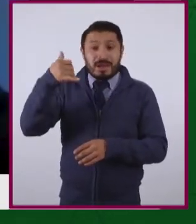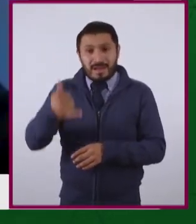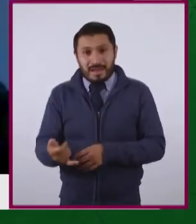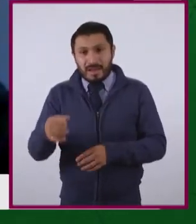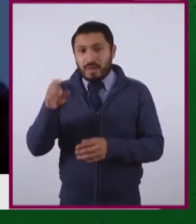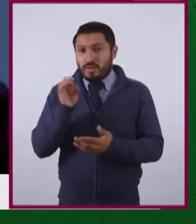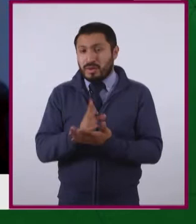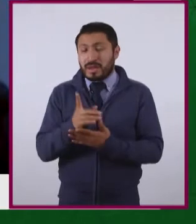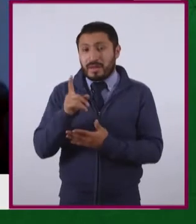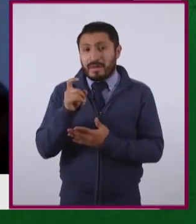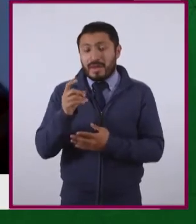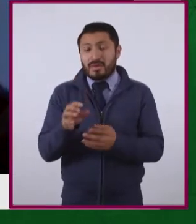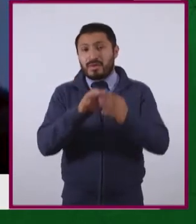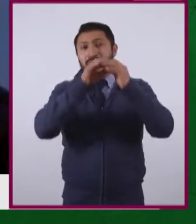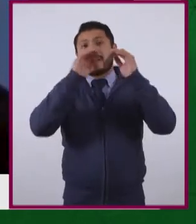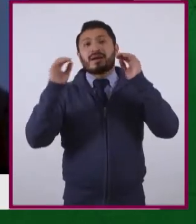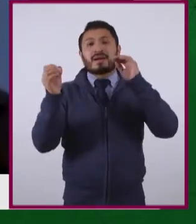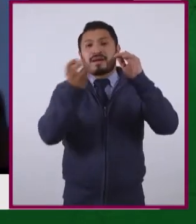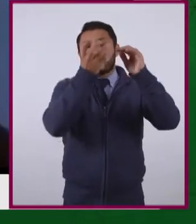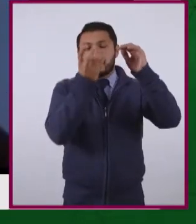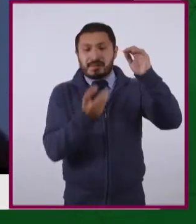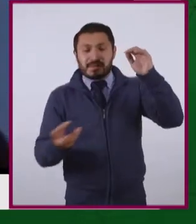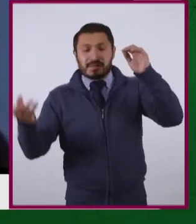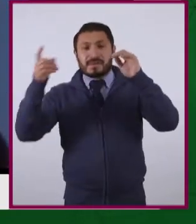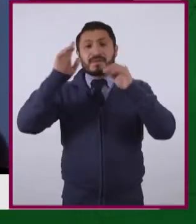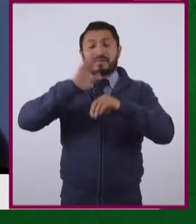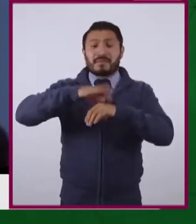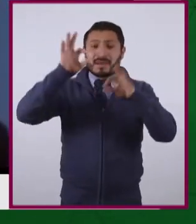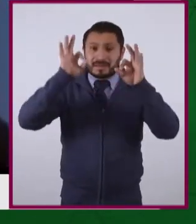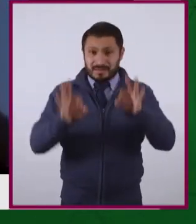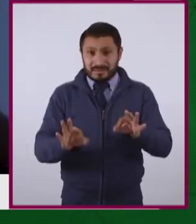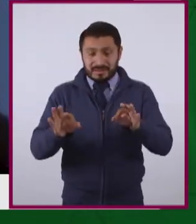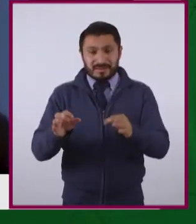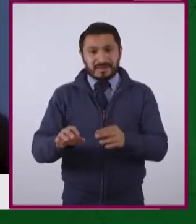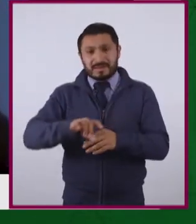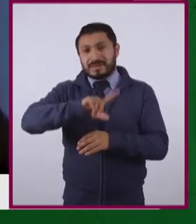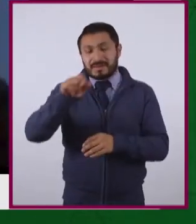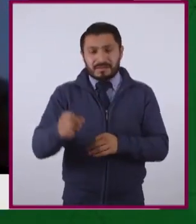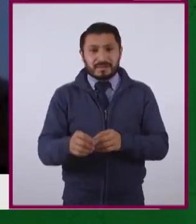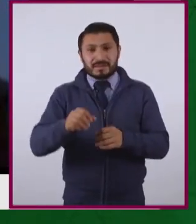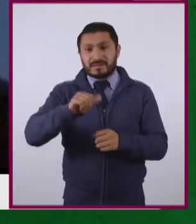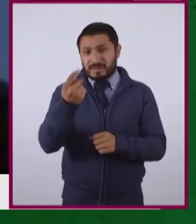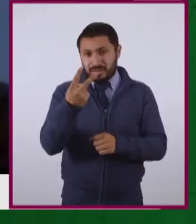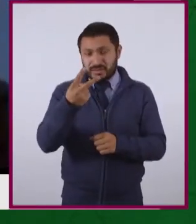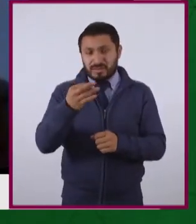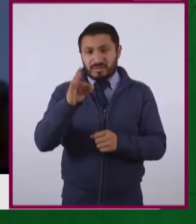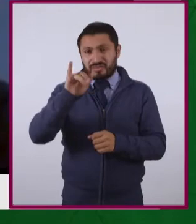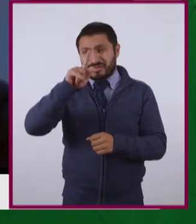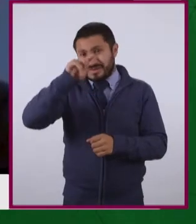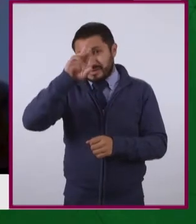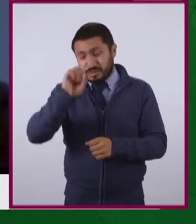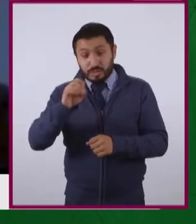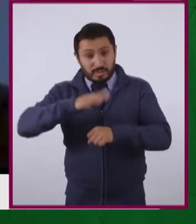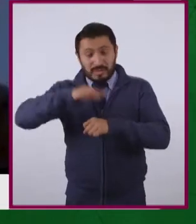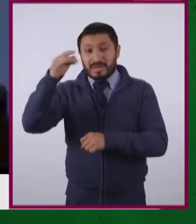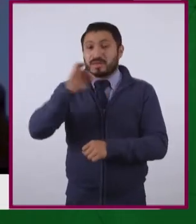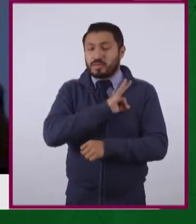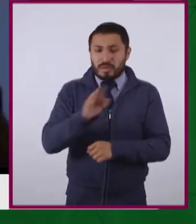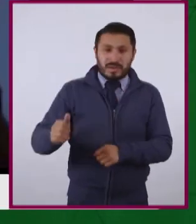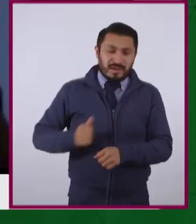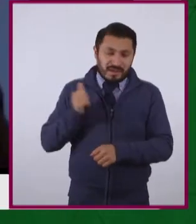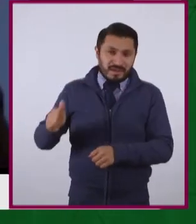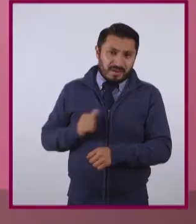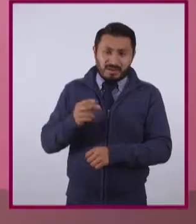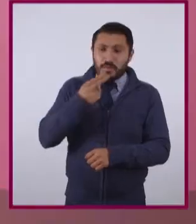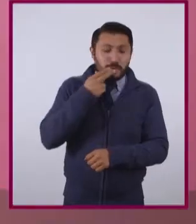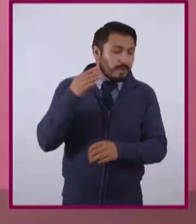solo el agua de la superficie, donde se encuentra la de mayor calidad. Pasando por un par de filtros más, esa agua se puede aprovechar para todos los